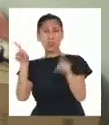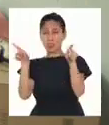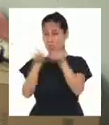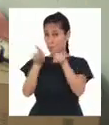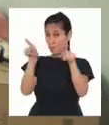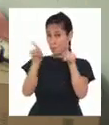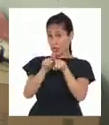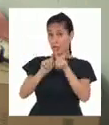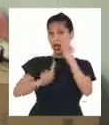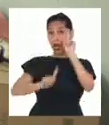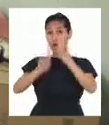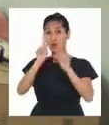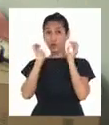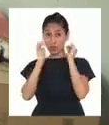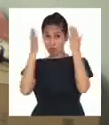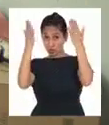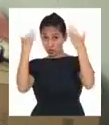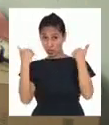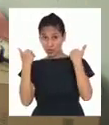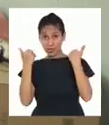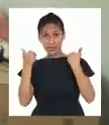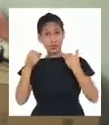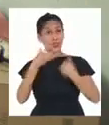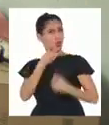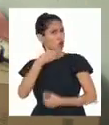de edad.